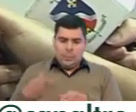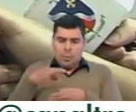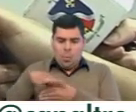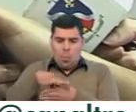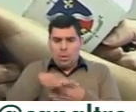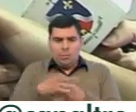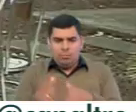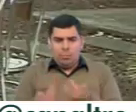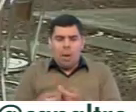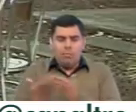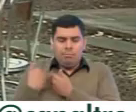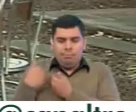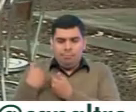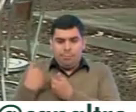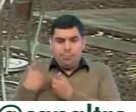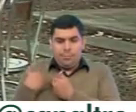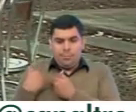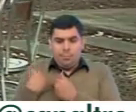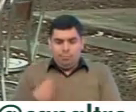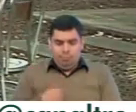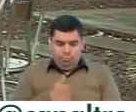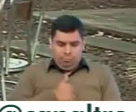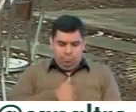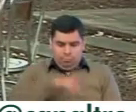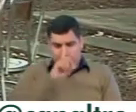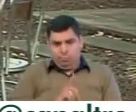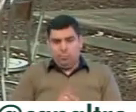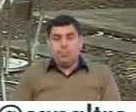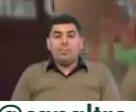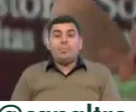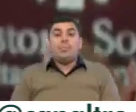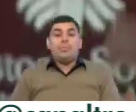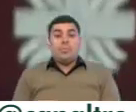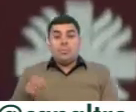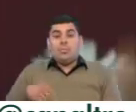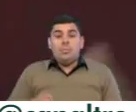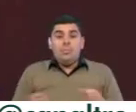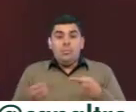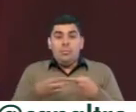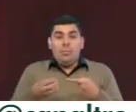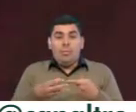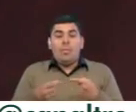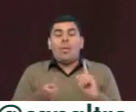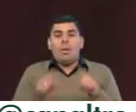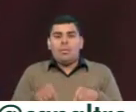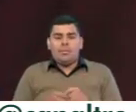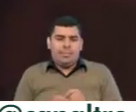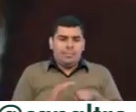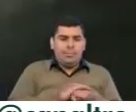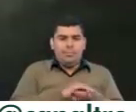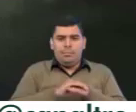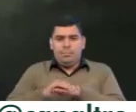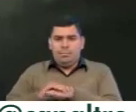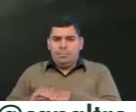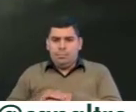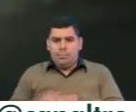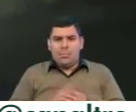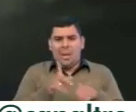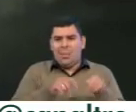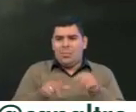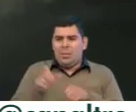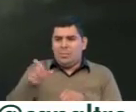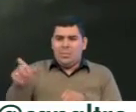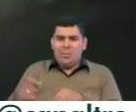informado y en conciencia. En este foro también se realizaron las diferentes invitaciones para quienes están promoviendo el no